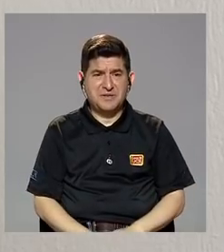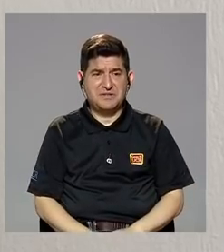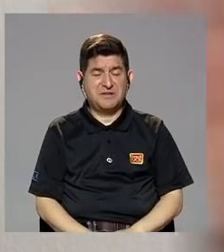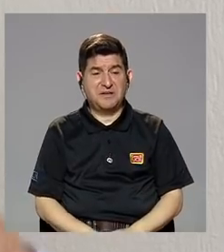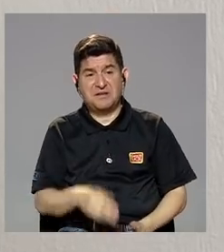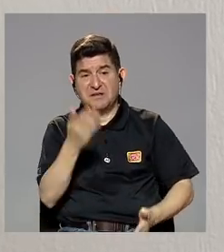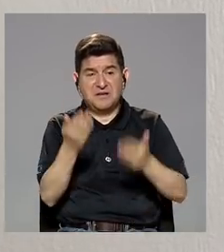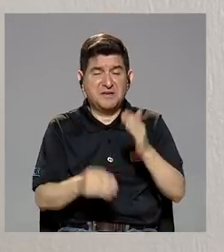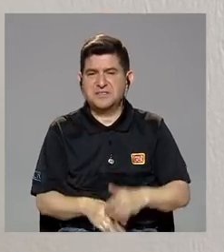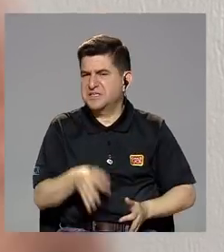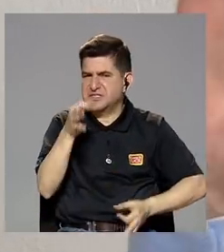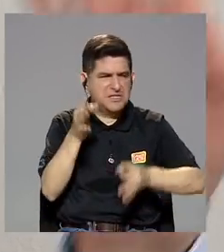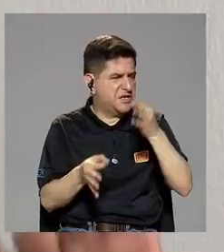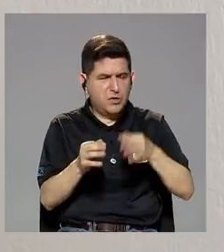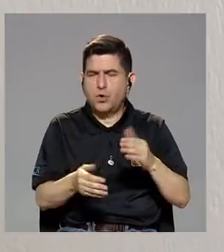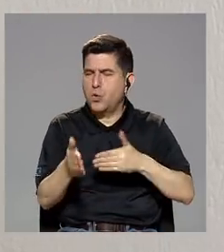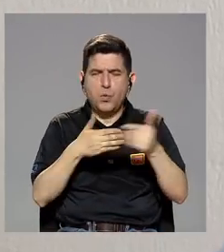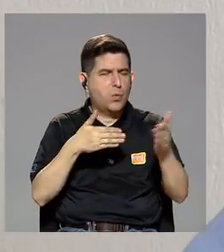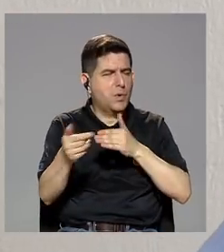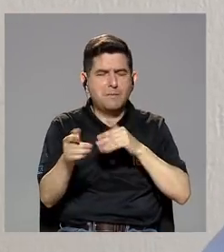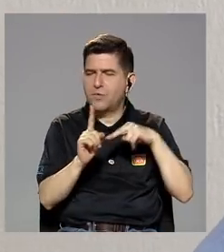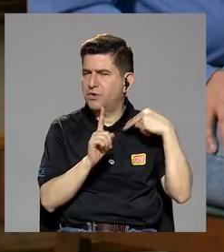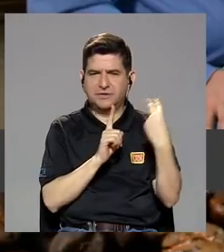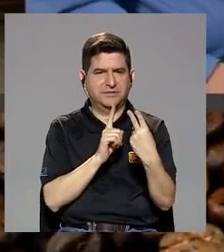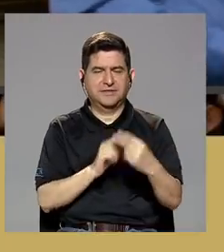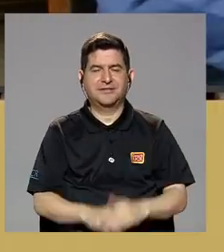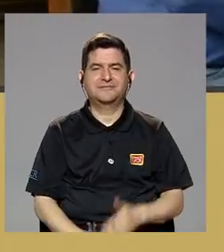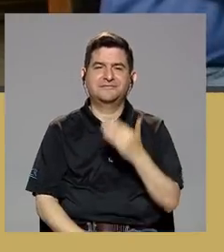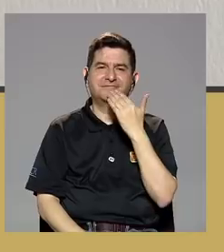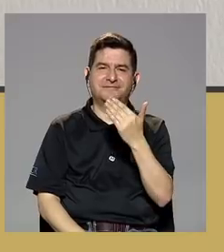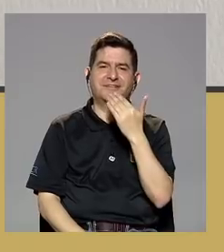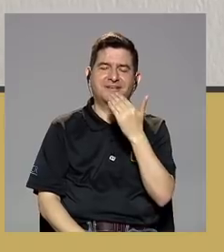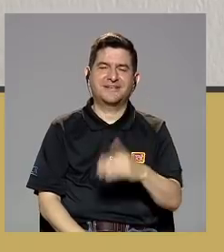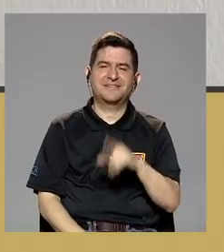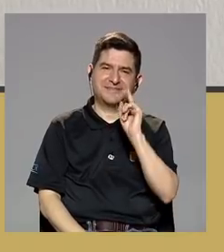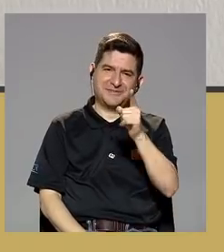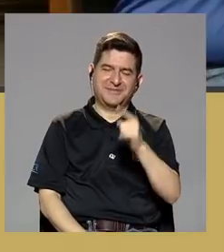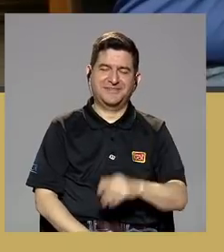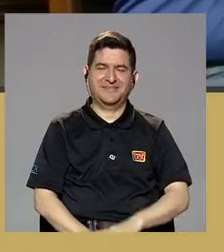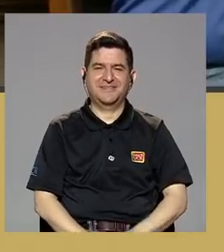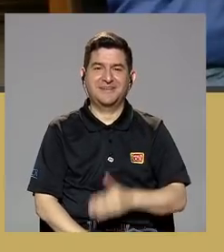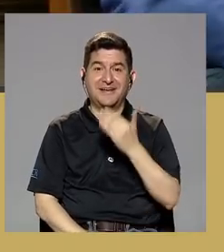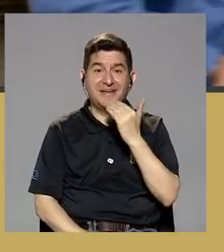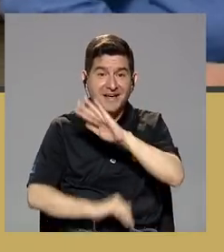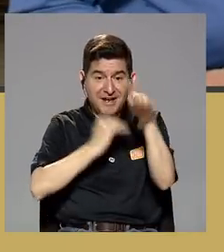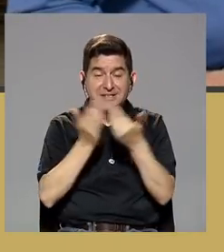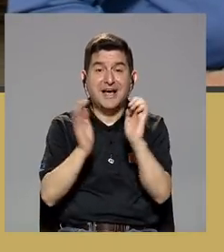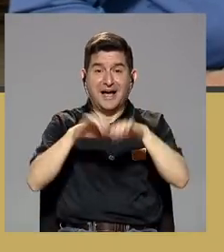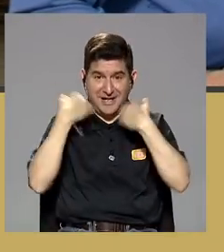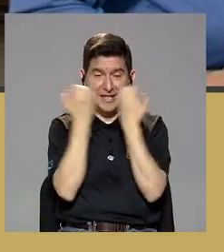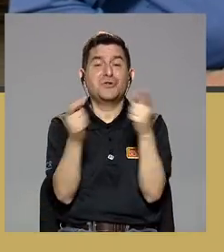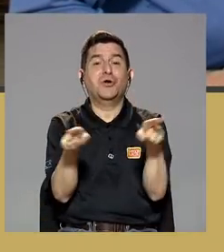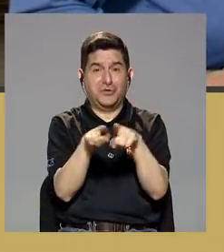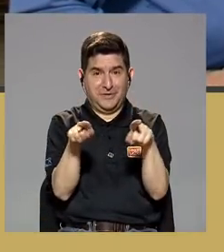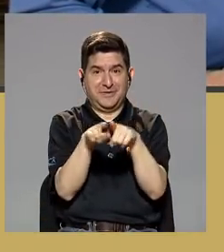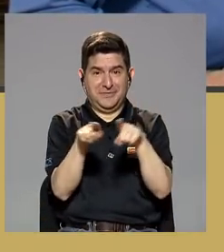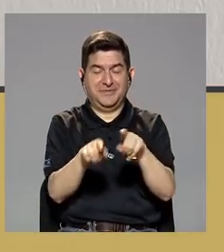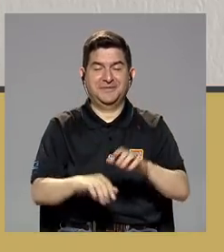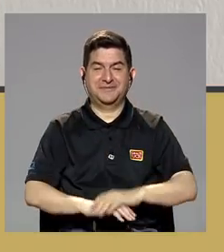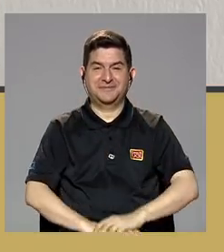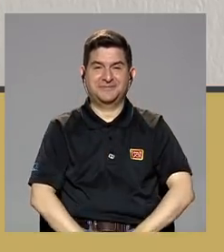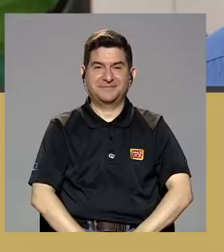injusticia nunca bajo ningún punto de vista no gracias a un tercer as y gracias a todo el equipo también